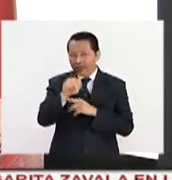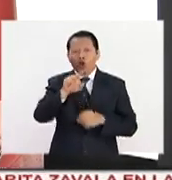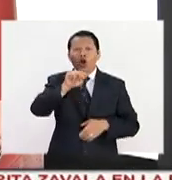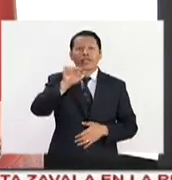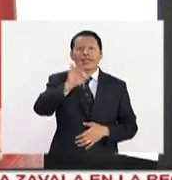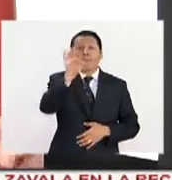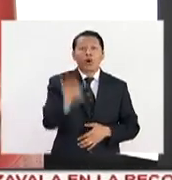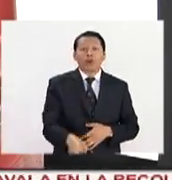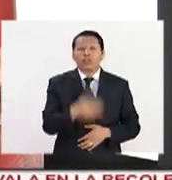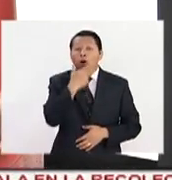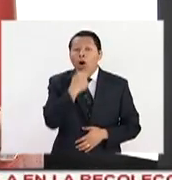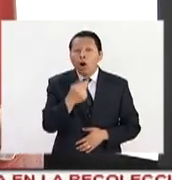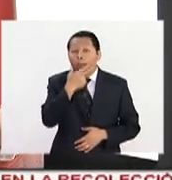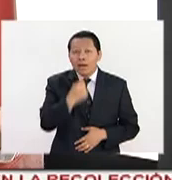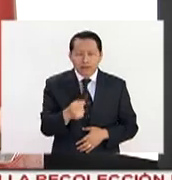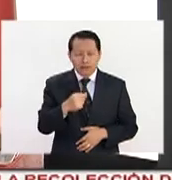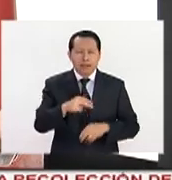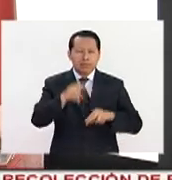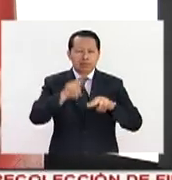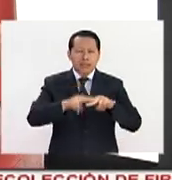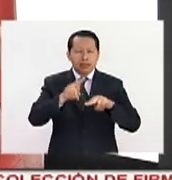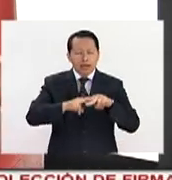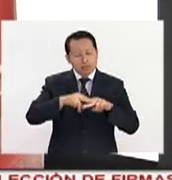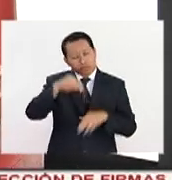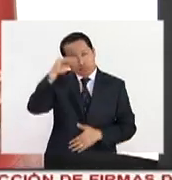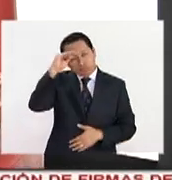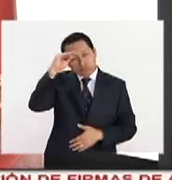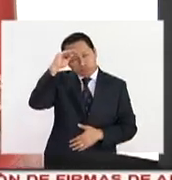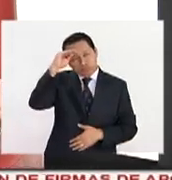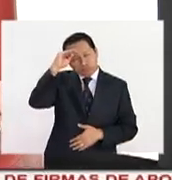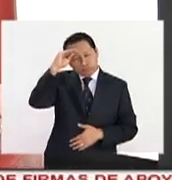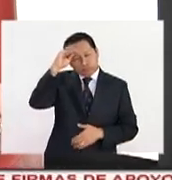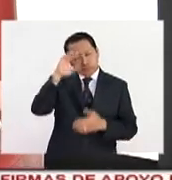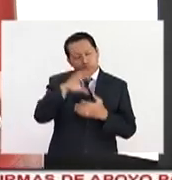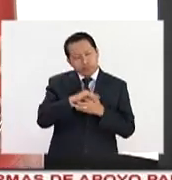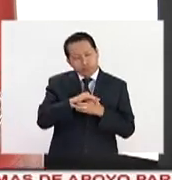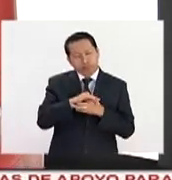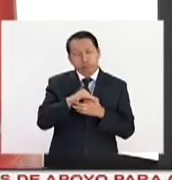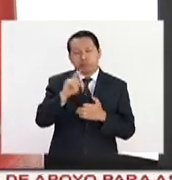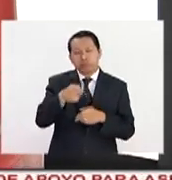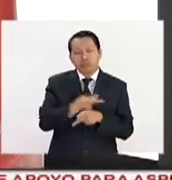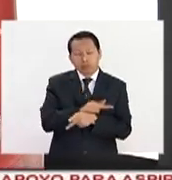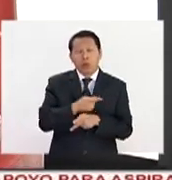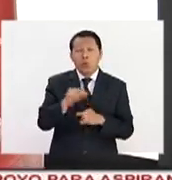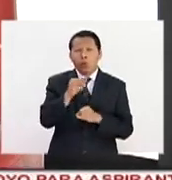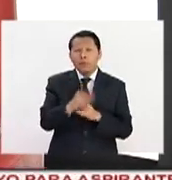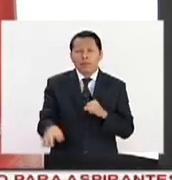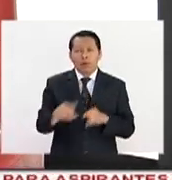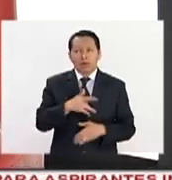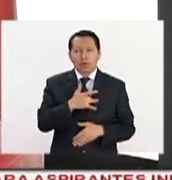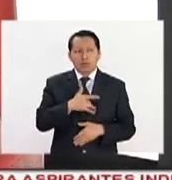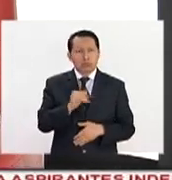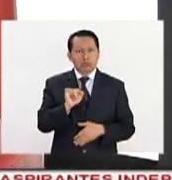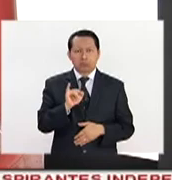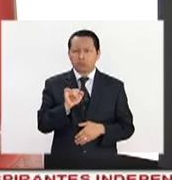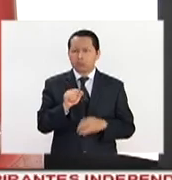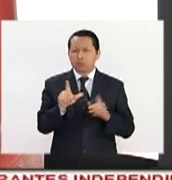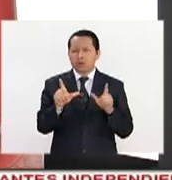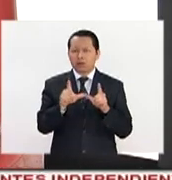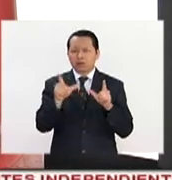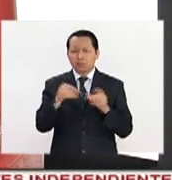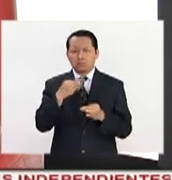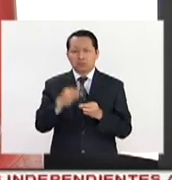los que participaron y se sentaron a meditar y todos reportaron al final sentirse listos para seguir el resto de